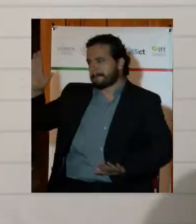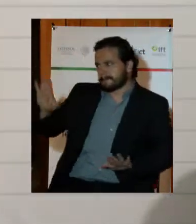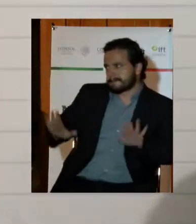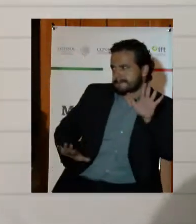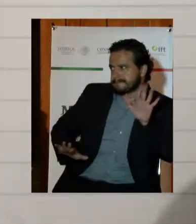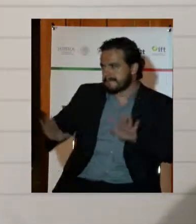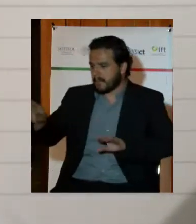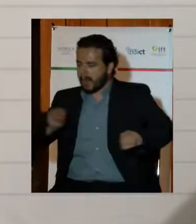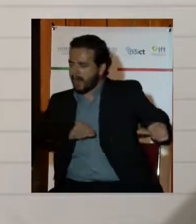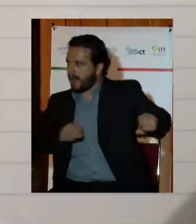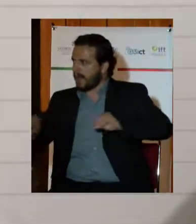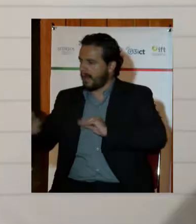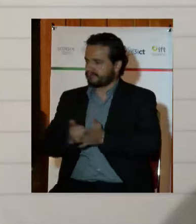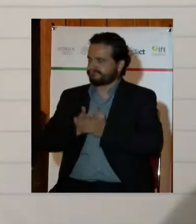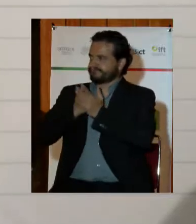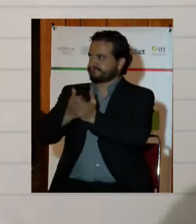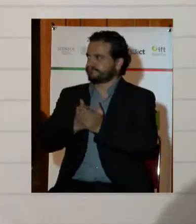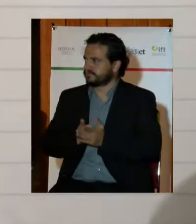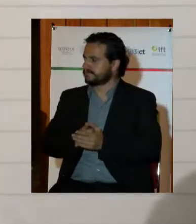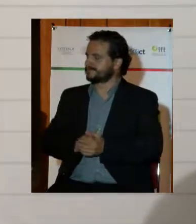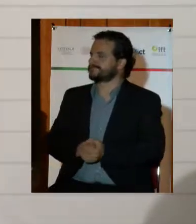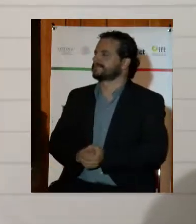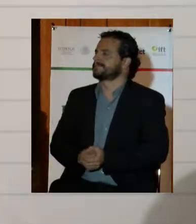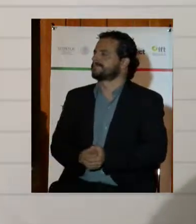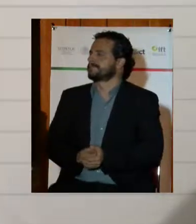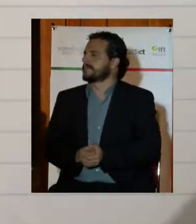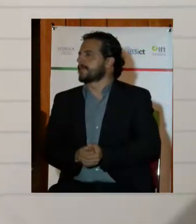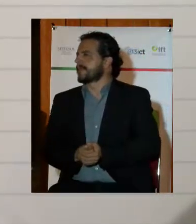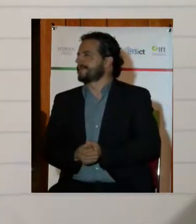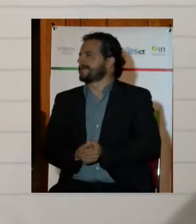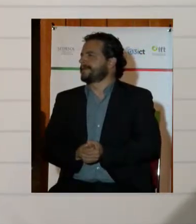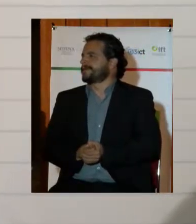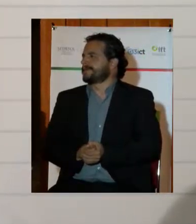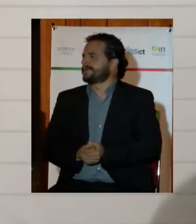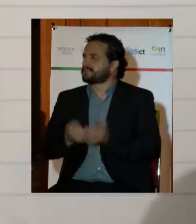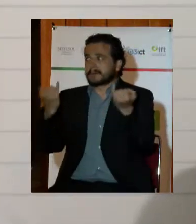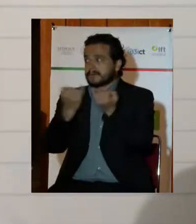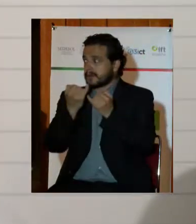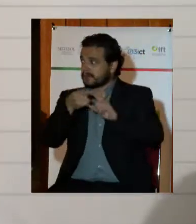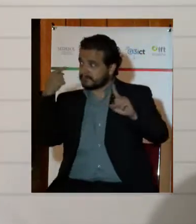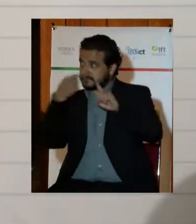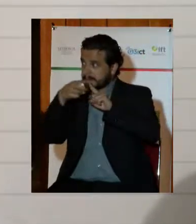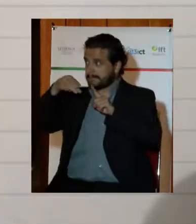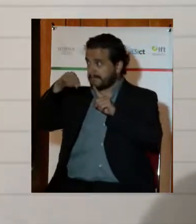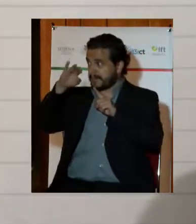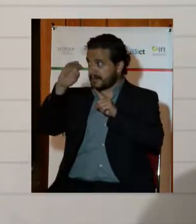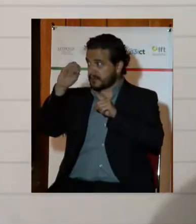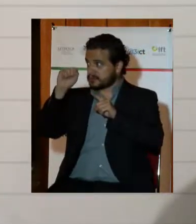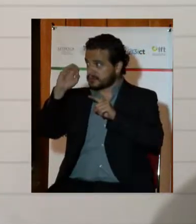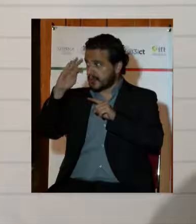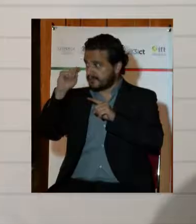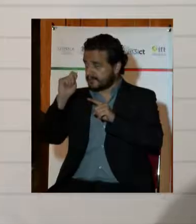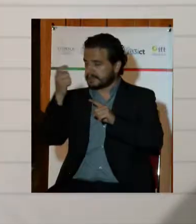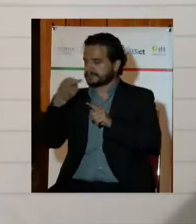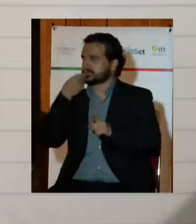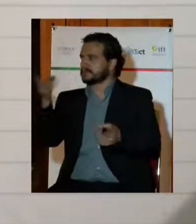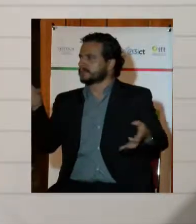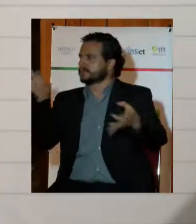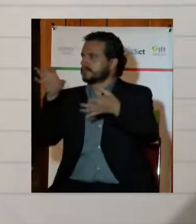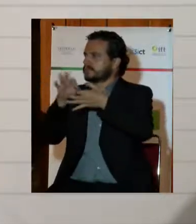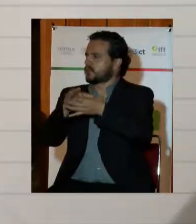importante de nuestra tecnología es que es interoperable o compatible con una gran gama de otras